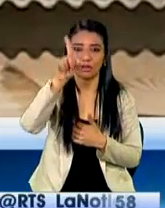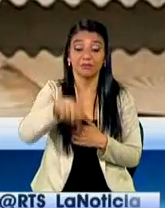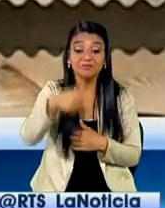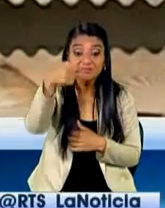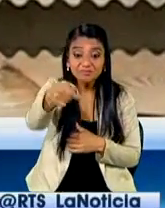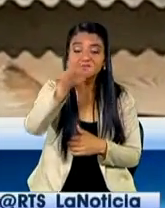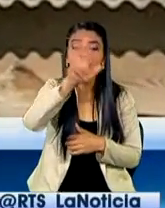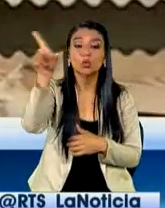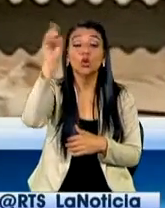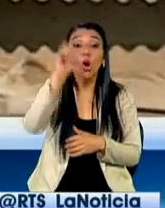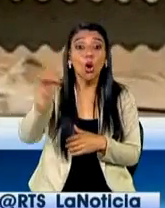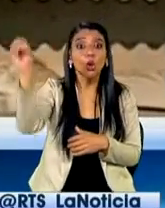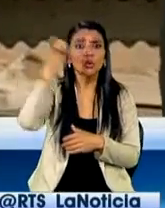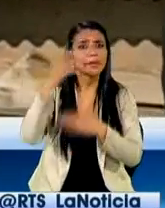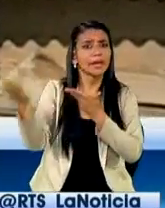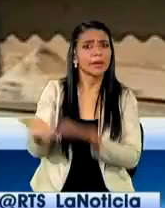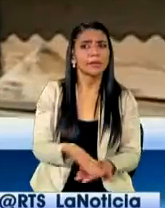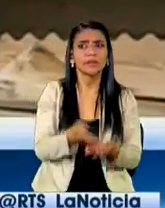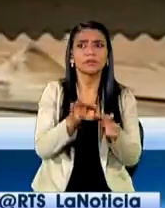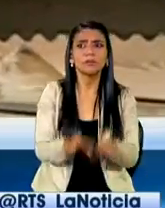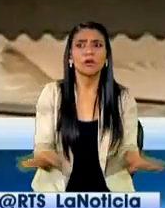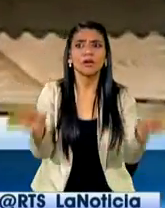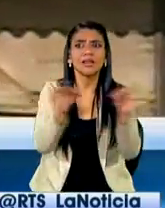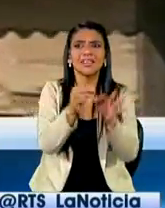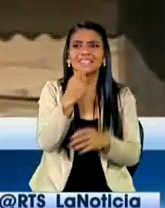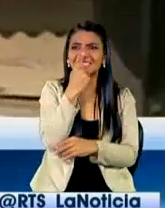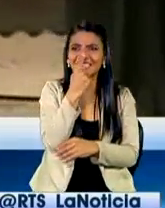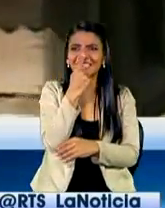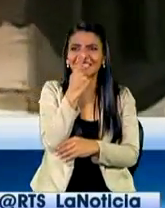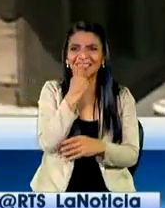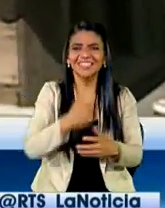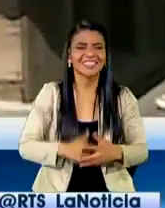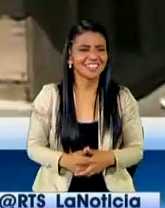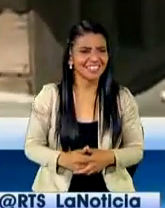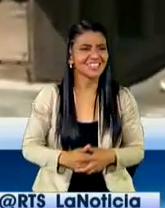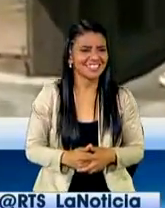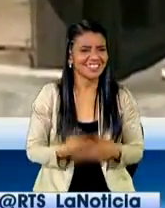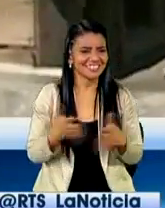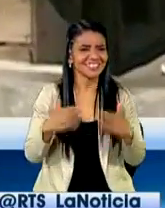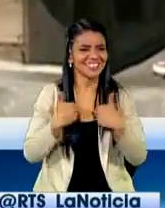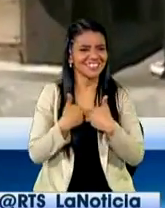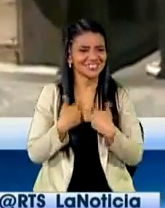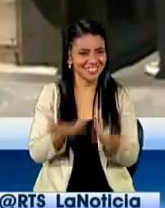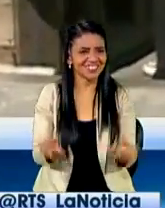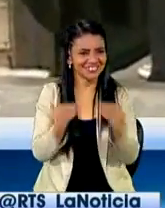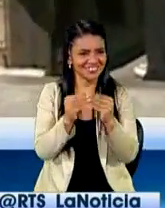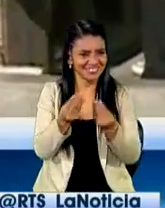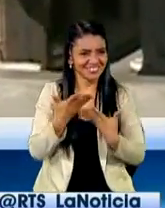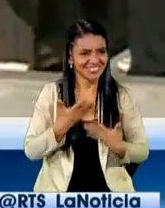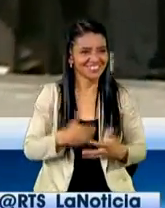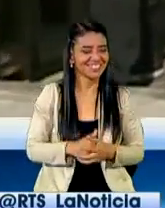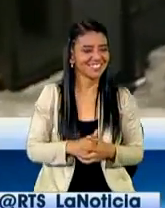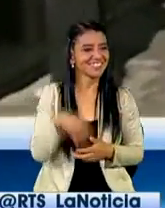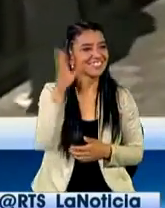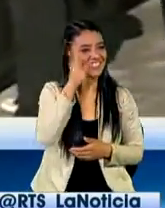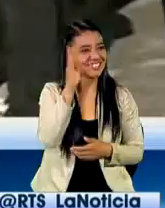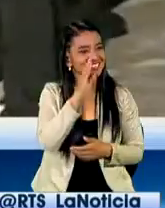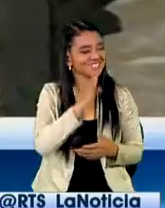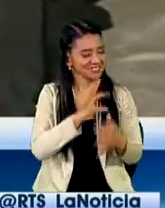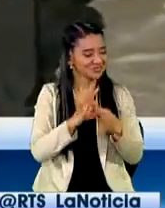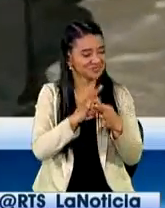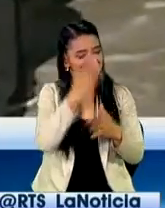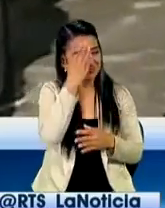un evento muy interesante a favor de estos animalitos. Estamos con Maritza, quien nos va a contar más detalles. Hola, Sofi, muchas gracias. Así